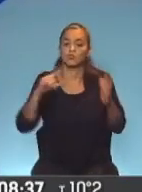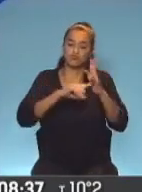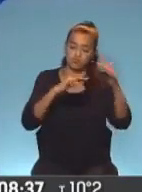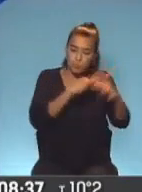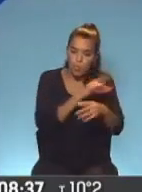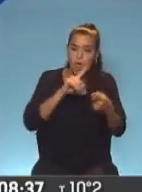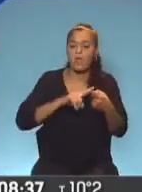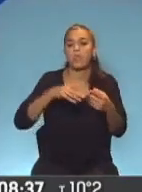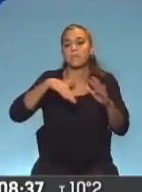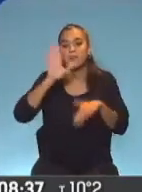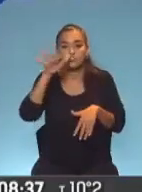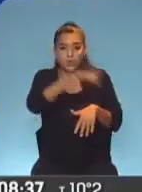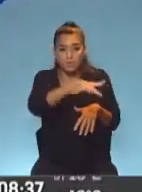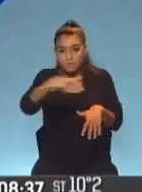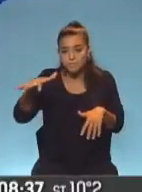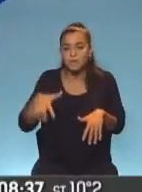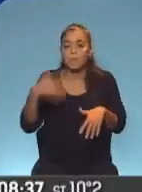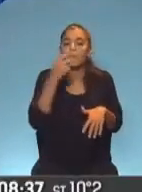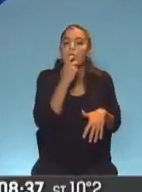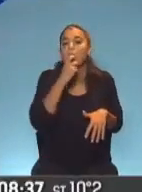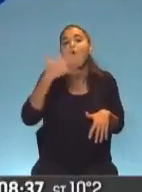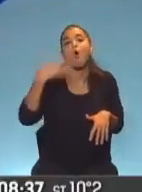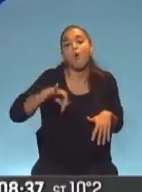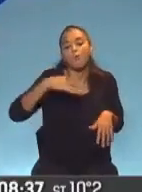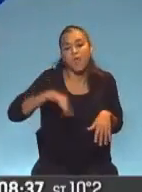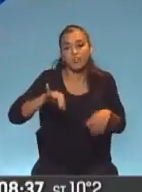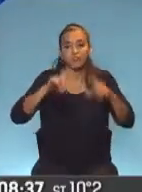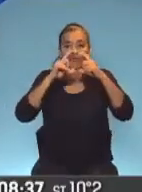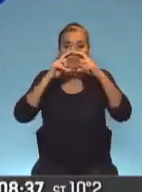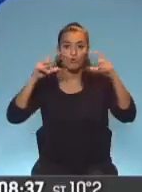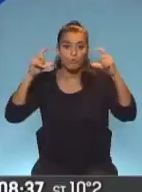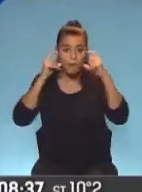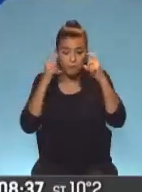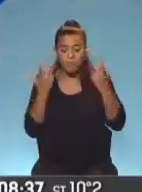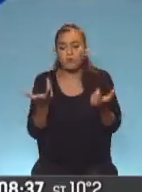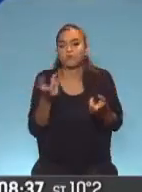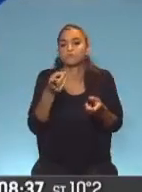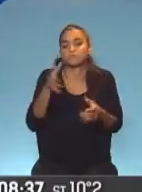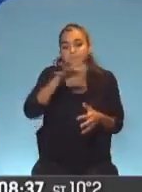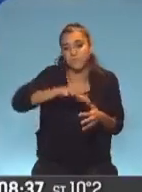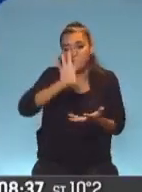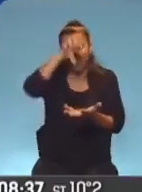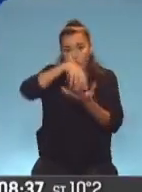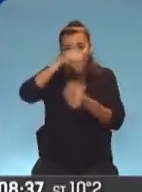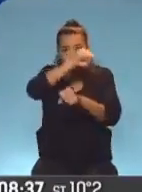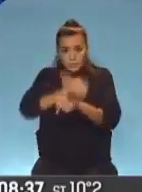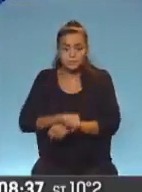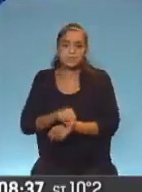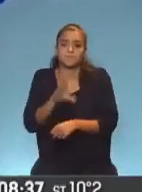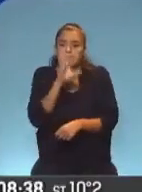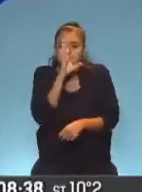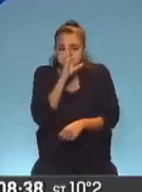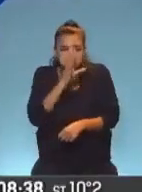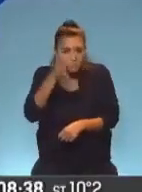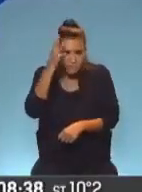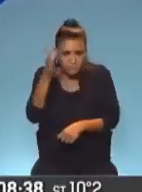Buenos Aires, en la mayoría de los distritos, es uso obligatorio el barbijo. En una unidad penitenciaria con tal nivel de